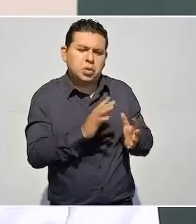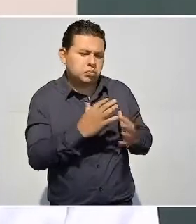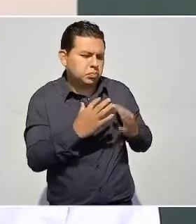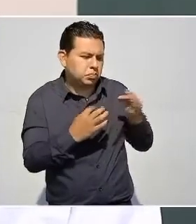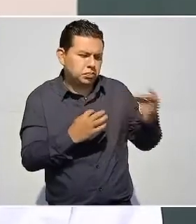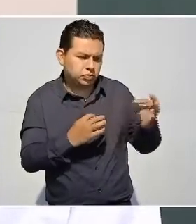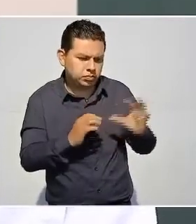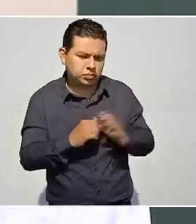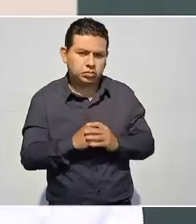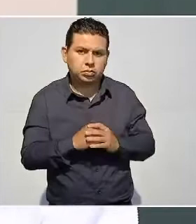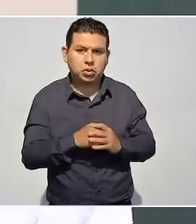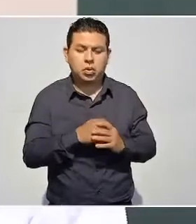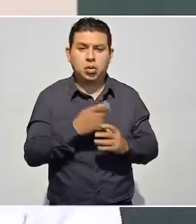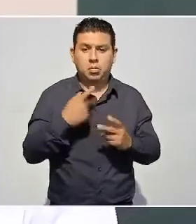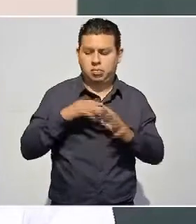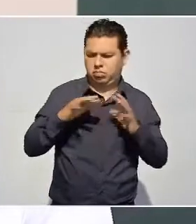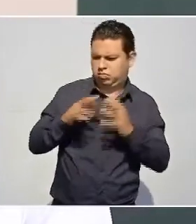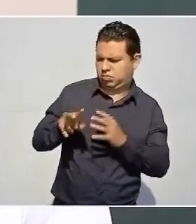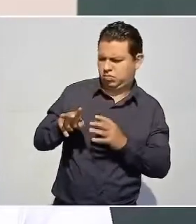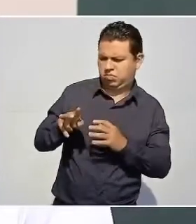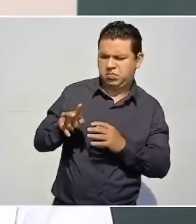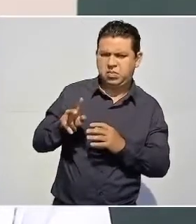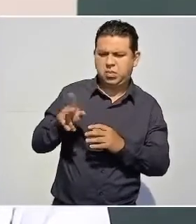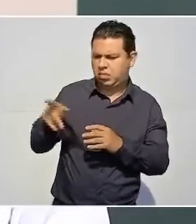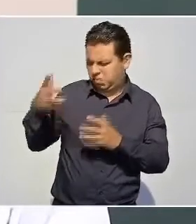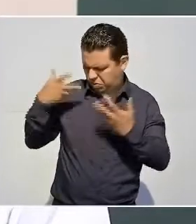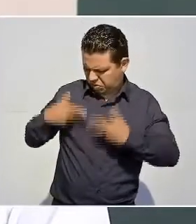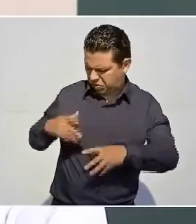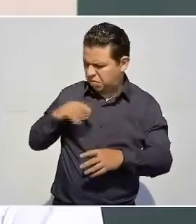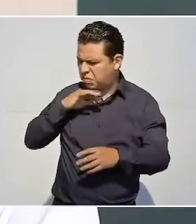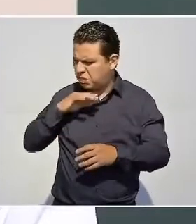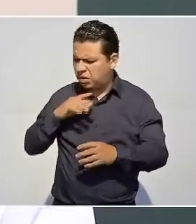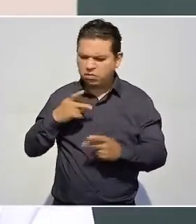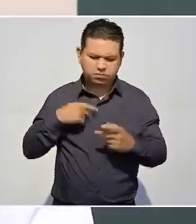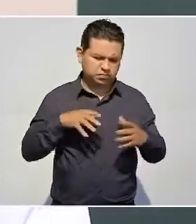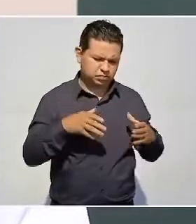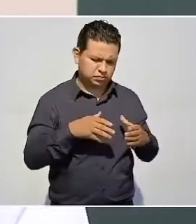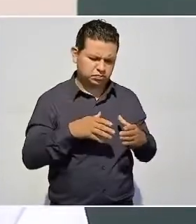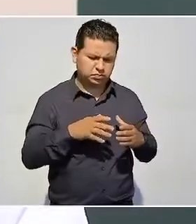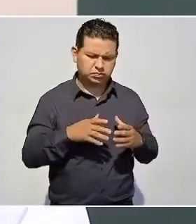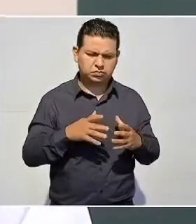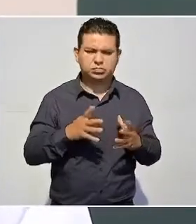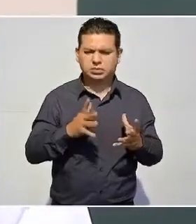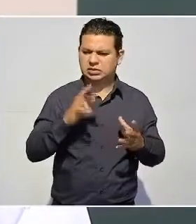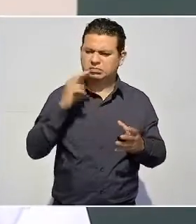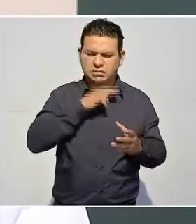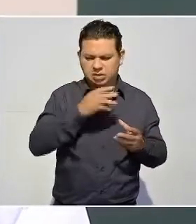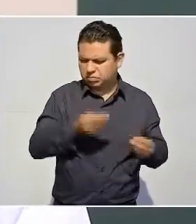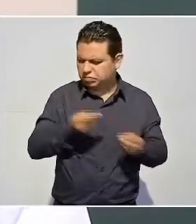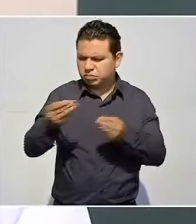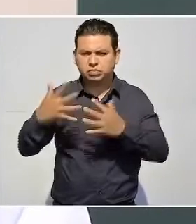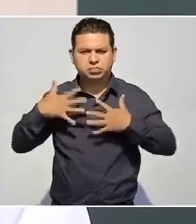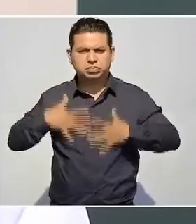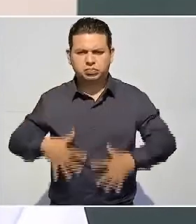Sin mayores averiguaciones, los conjurados le dieron ropa y calzado,